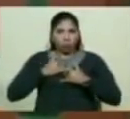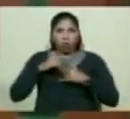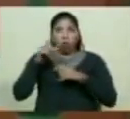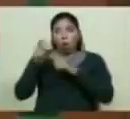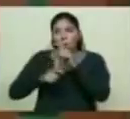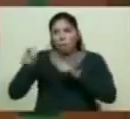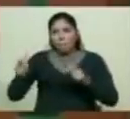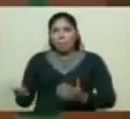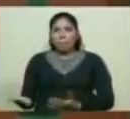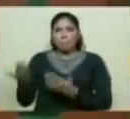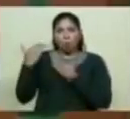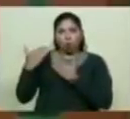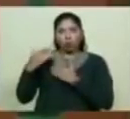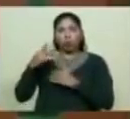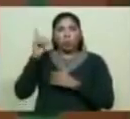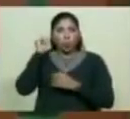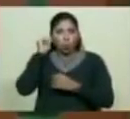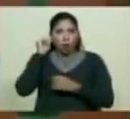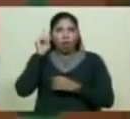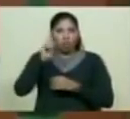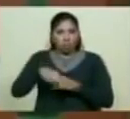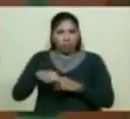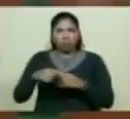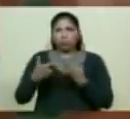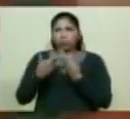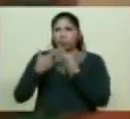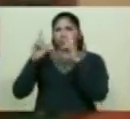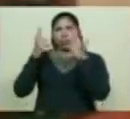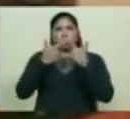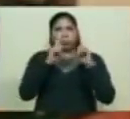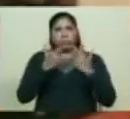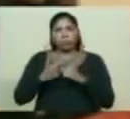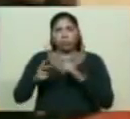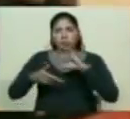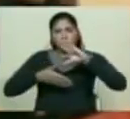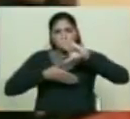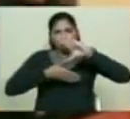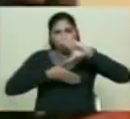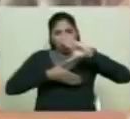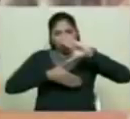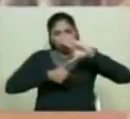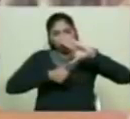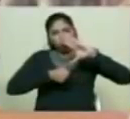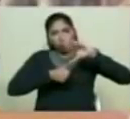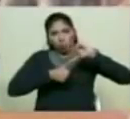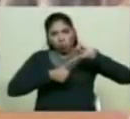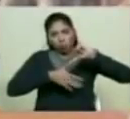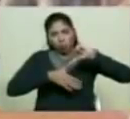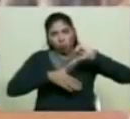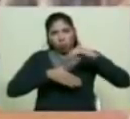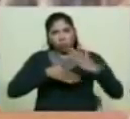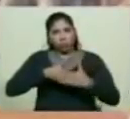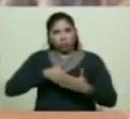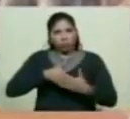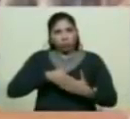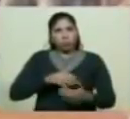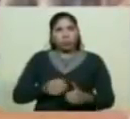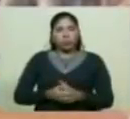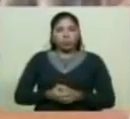y sus mujeres la liberación de toda la américa del sur del dominio colonial español